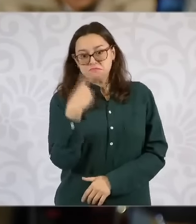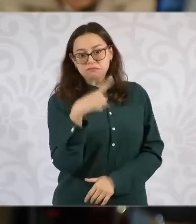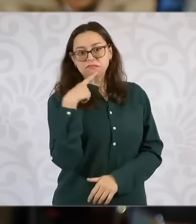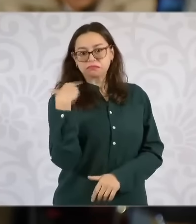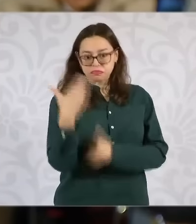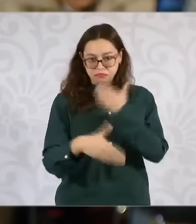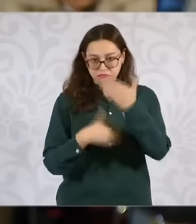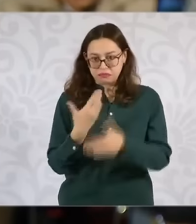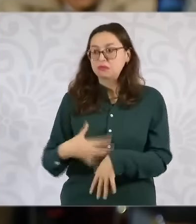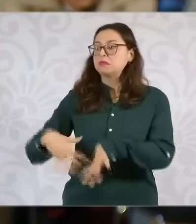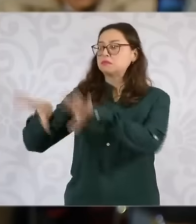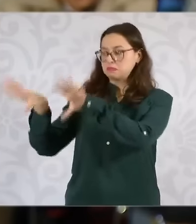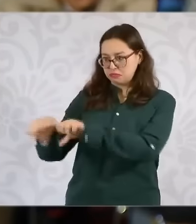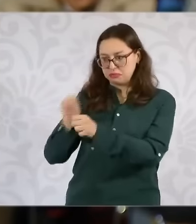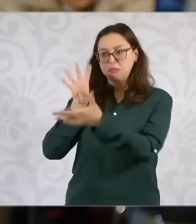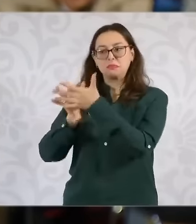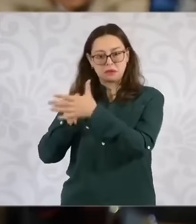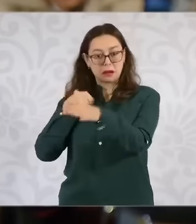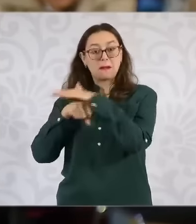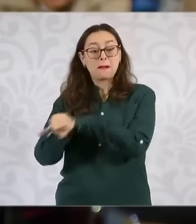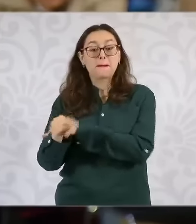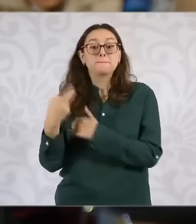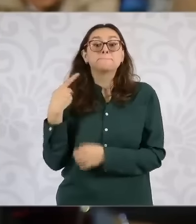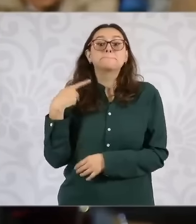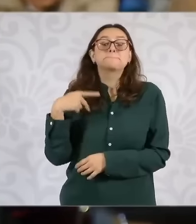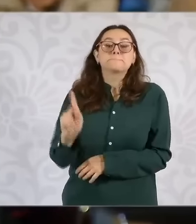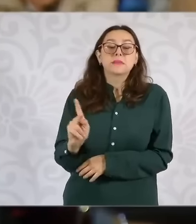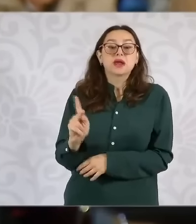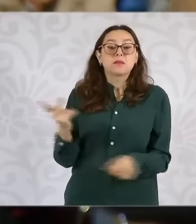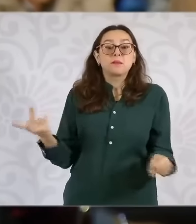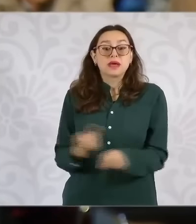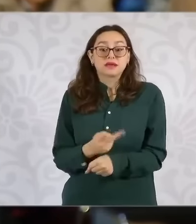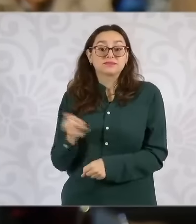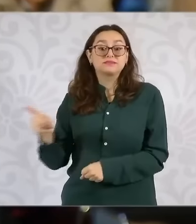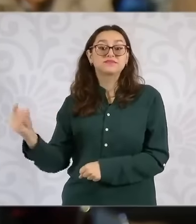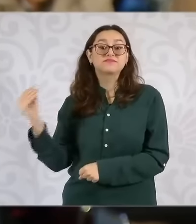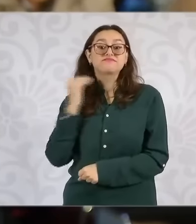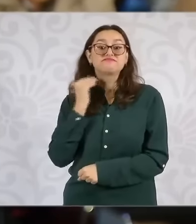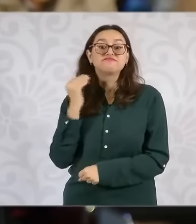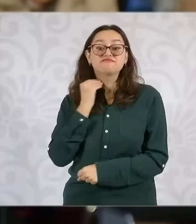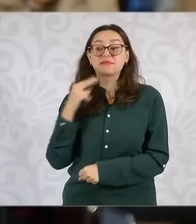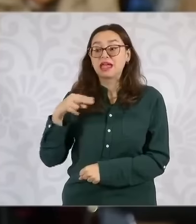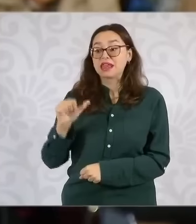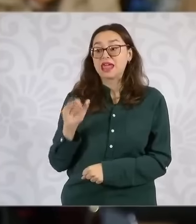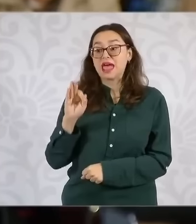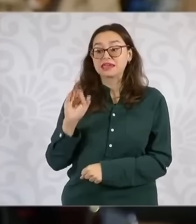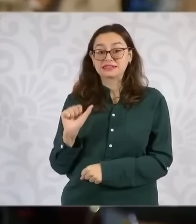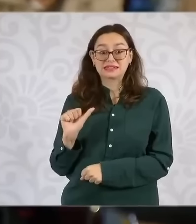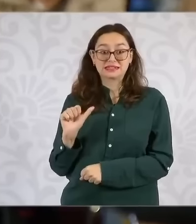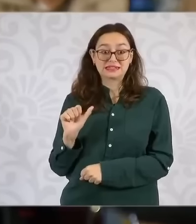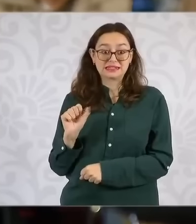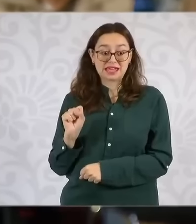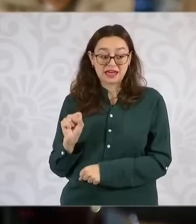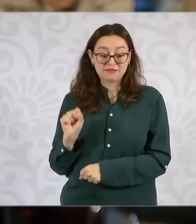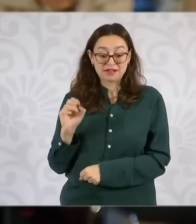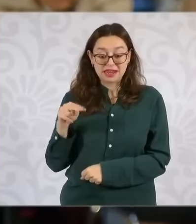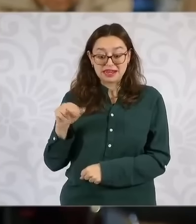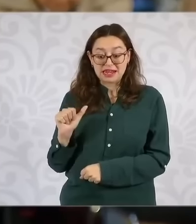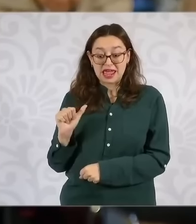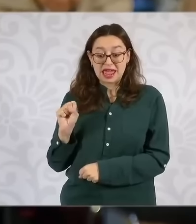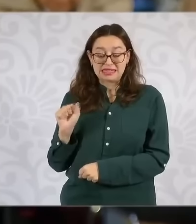en el reclusorio. Sin embargo, el despacho de abogados que tiene, que es Nazar, que por cierto es un paréntesis,